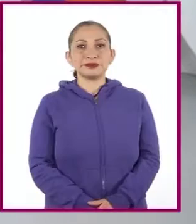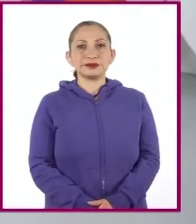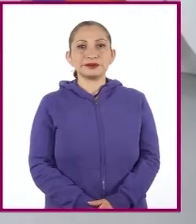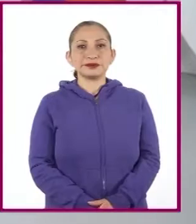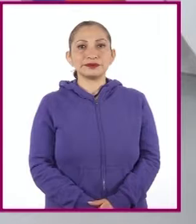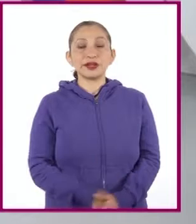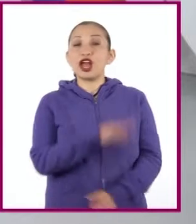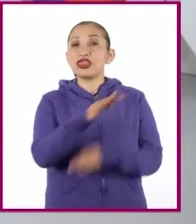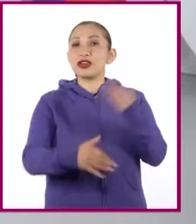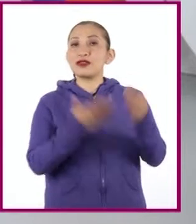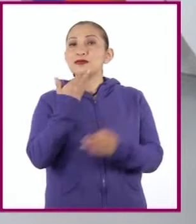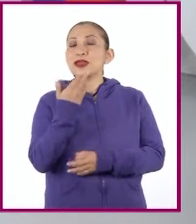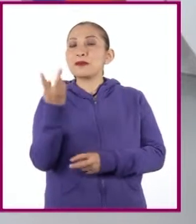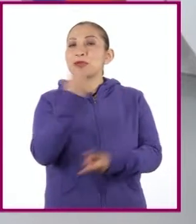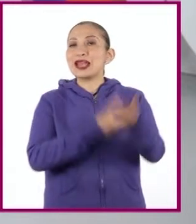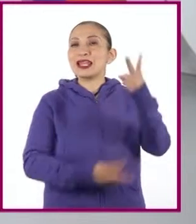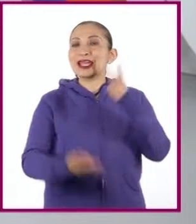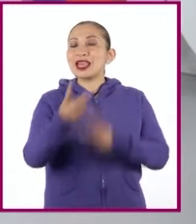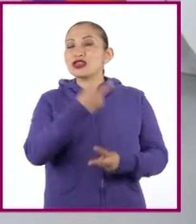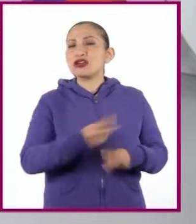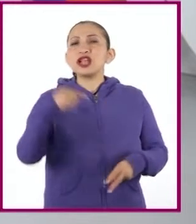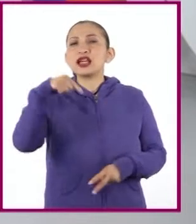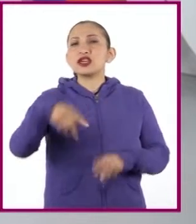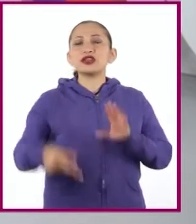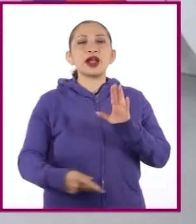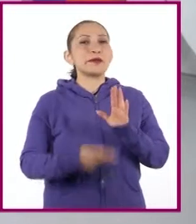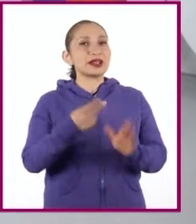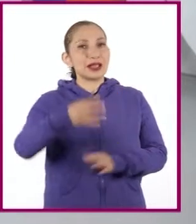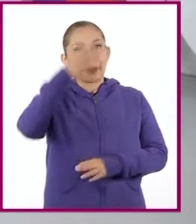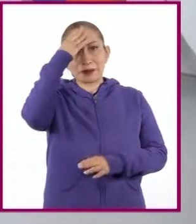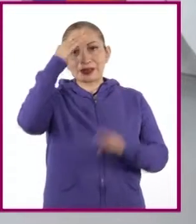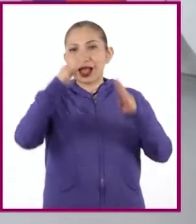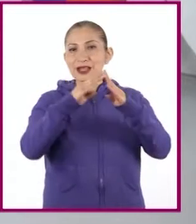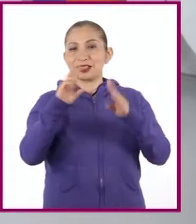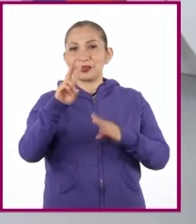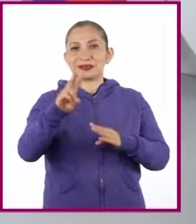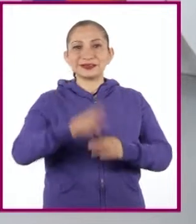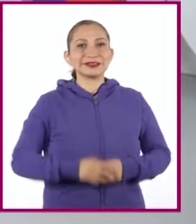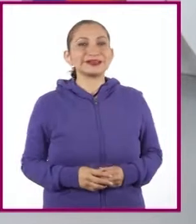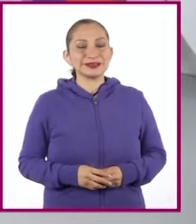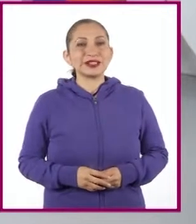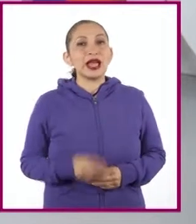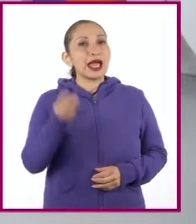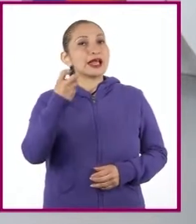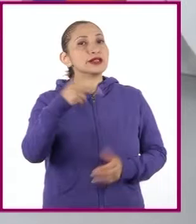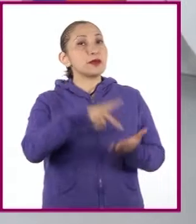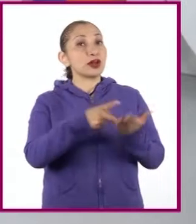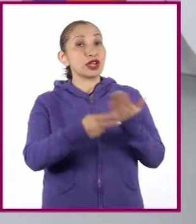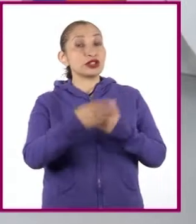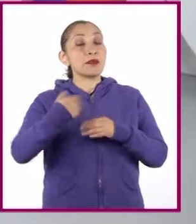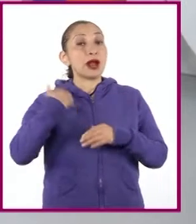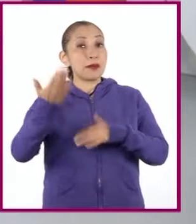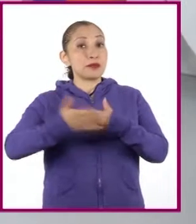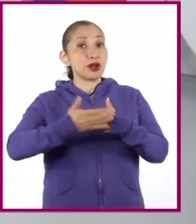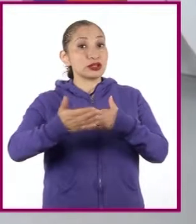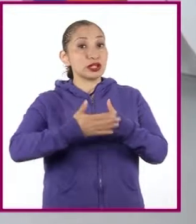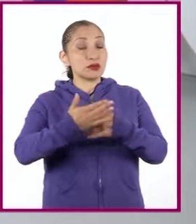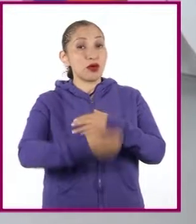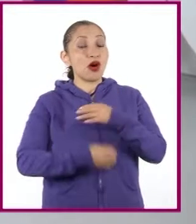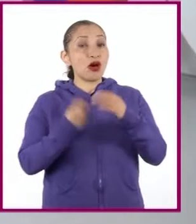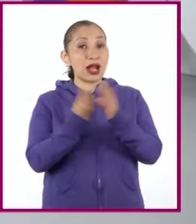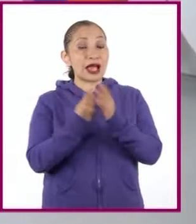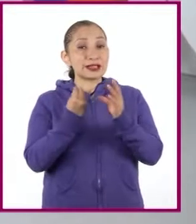Sean bienvenidas y bienvenidos a una emisión más de Aprende en Casa 2, proyecto para el regreso a clases del ciclo